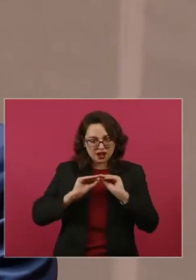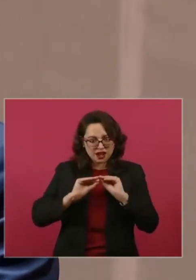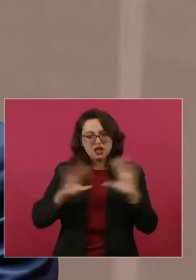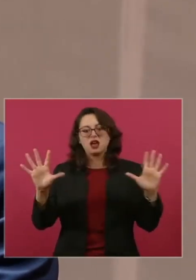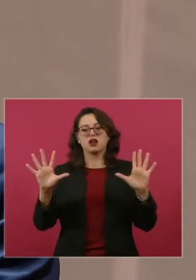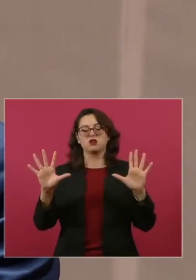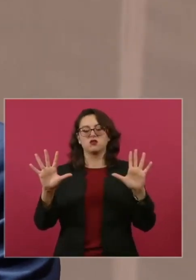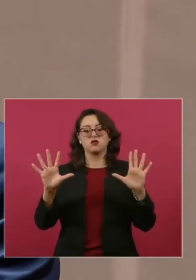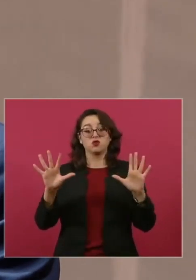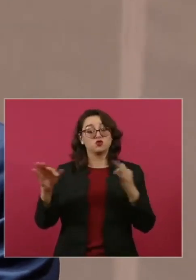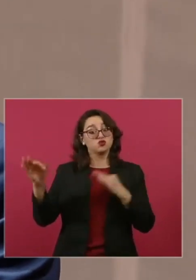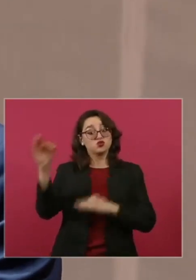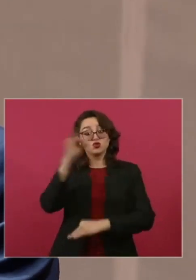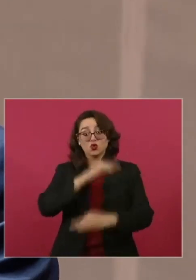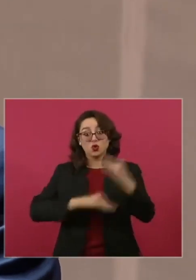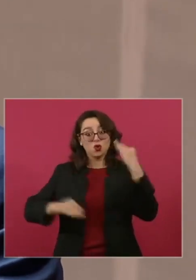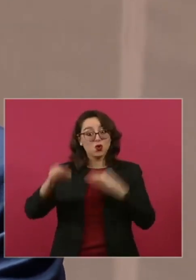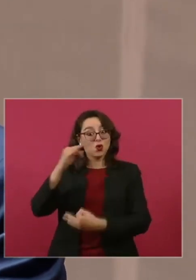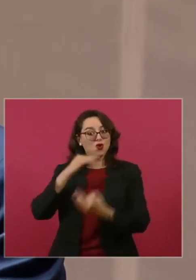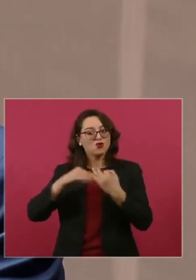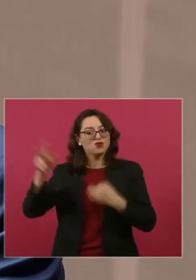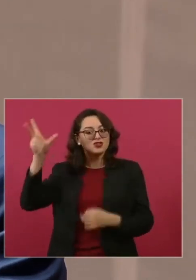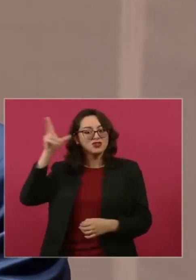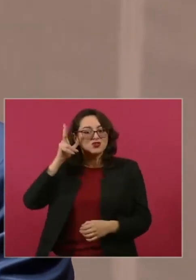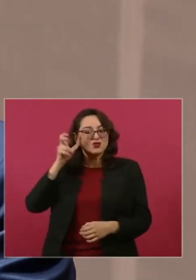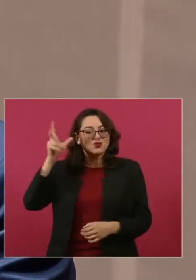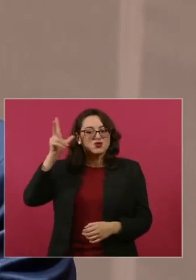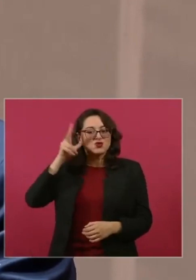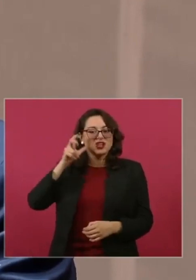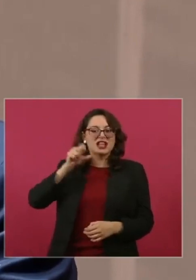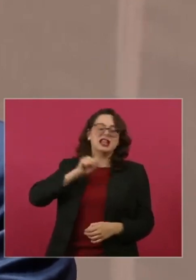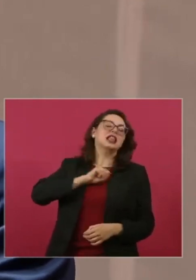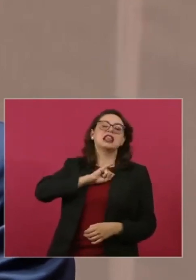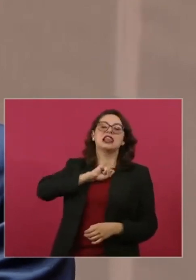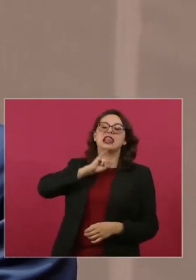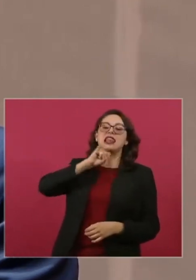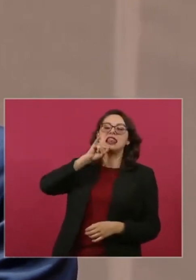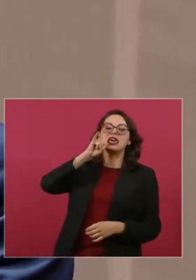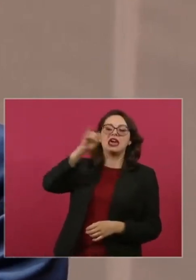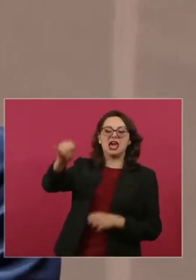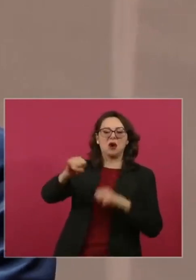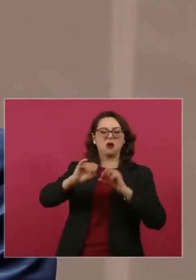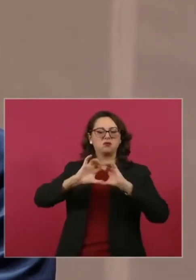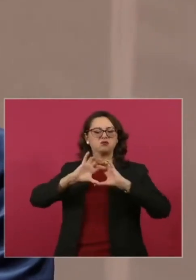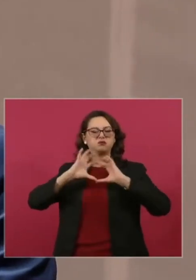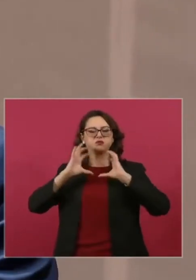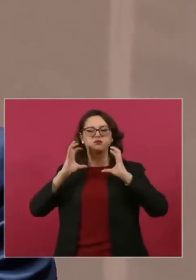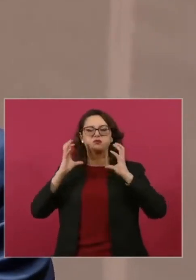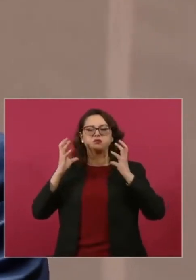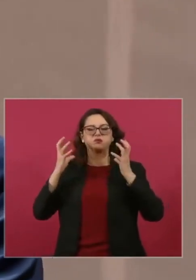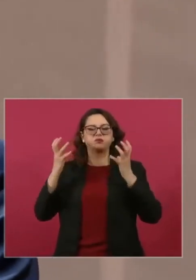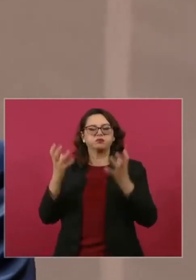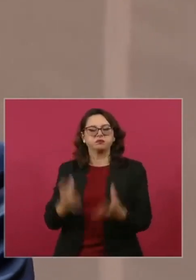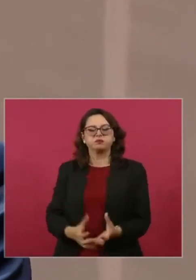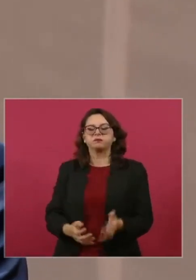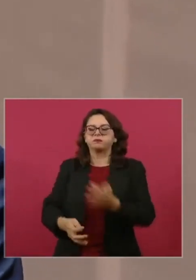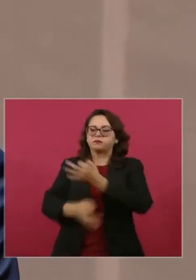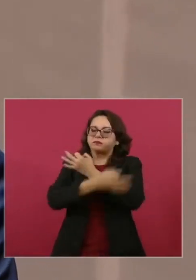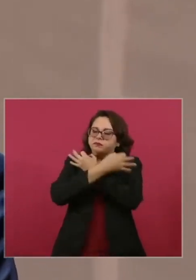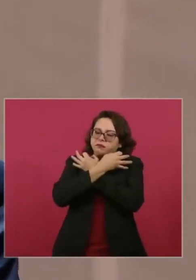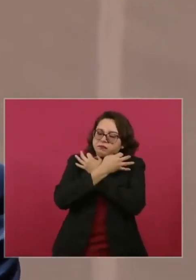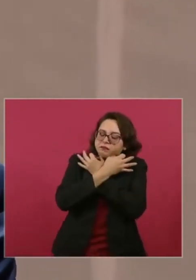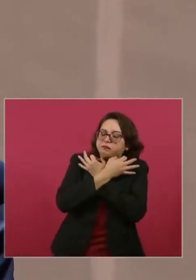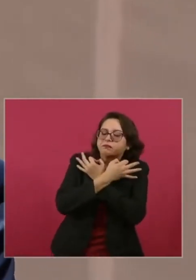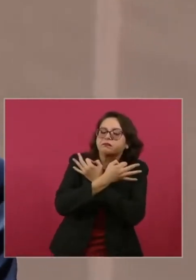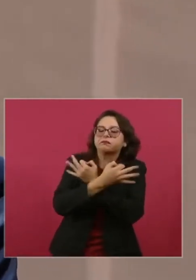this. And far away. Hasta even el all otro the way continente, to the other continent. Pasando el Atlántico. On the other side of